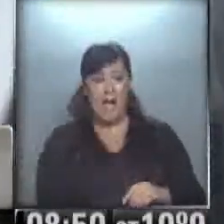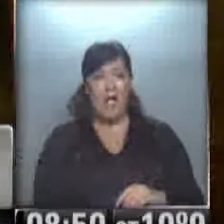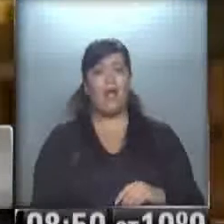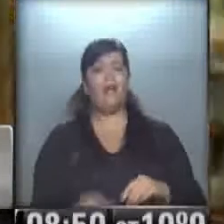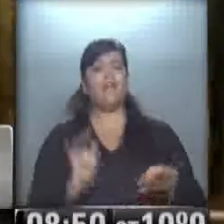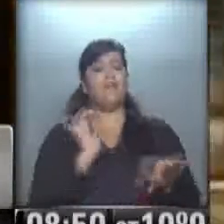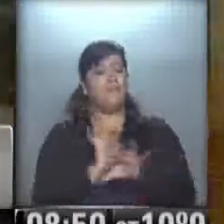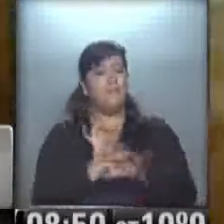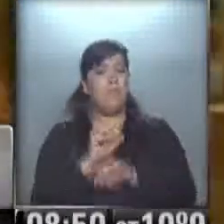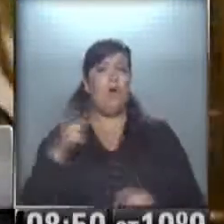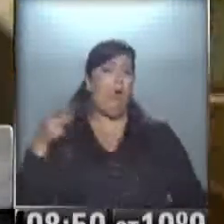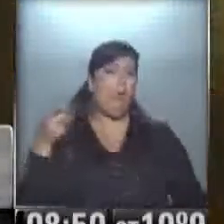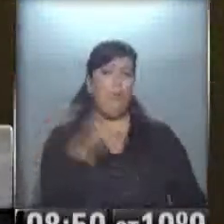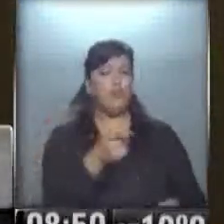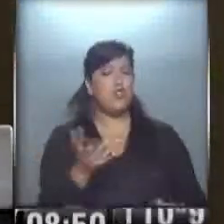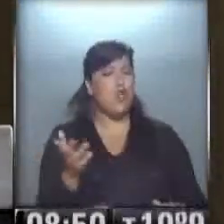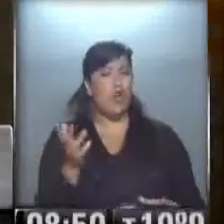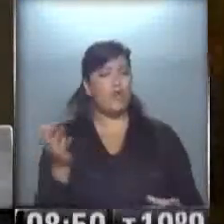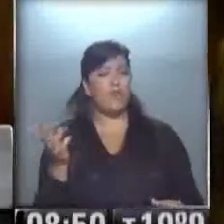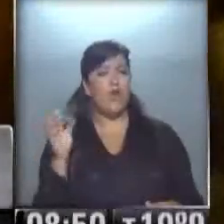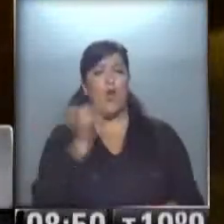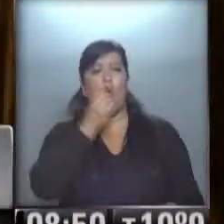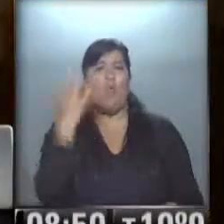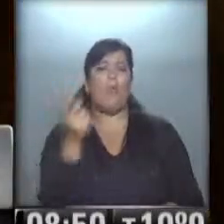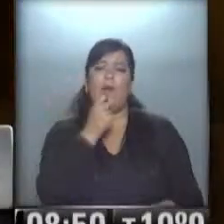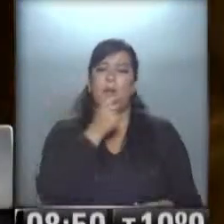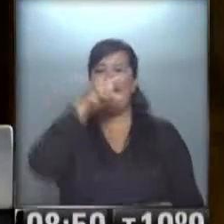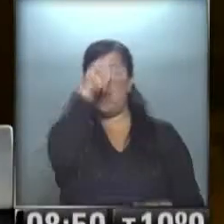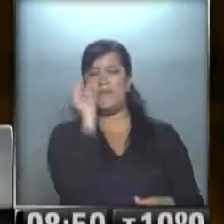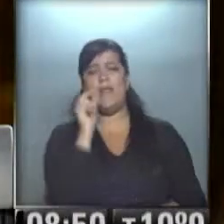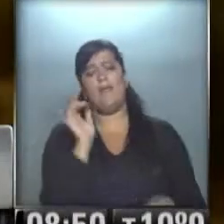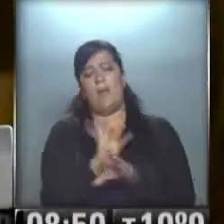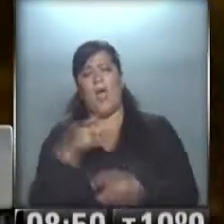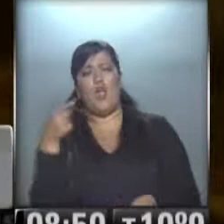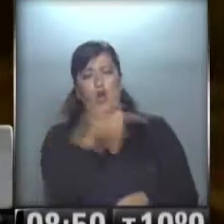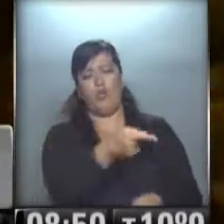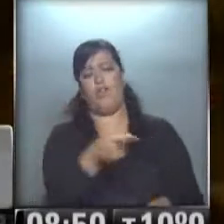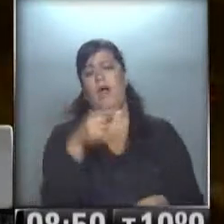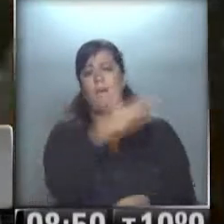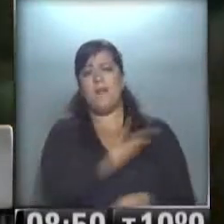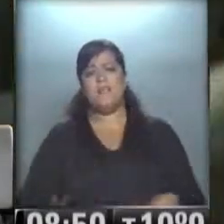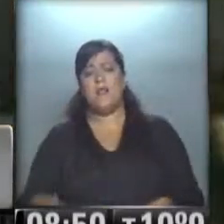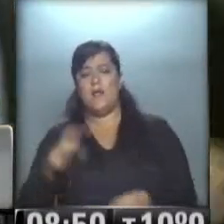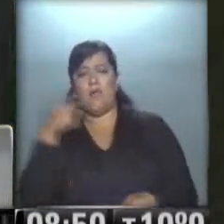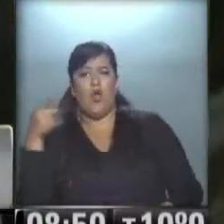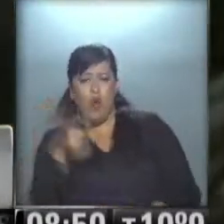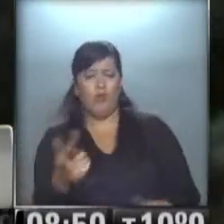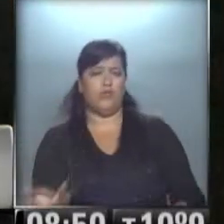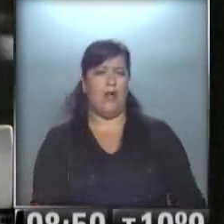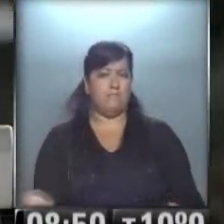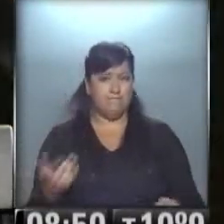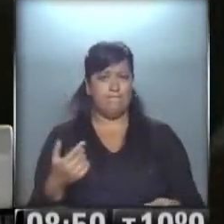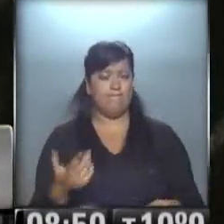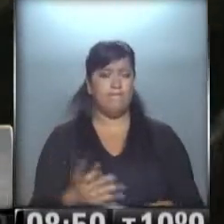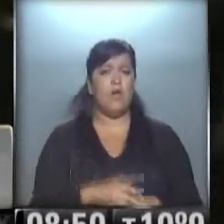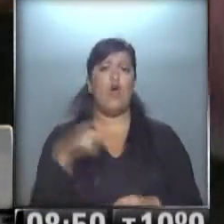entonces se oponen a cualquiera de las cuestiones que el jefe de gabinete, la presidenta o el ministro de Economía expresen públicamente. Nosotros